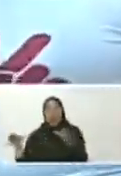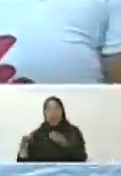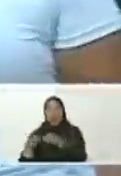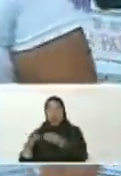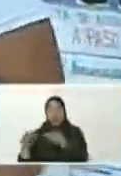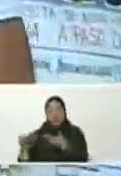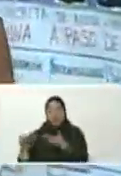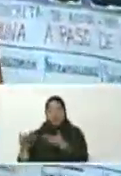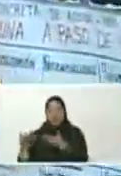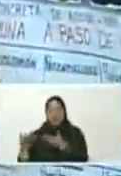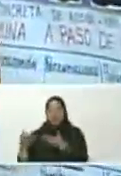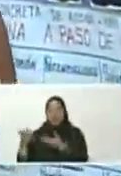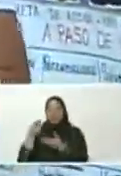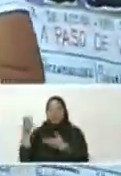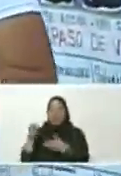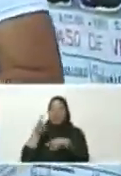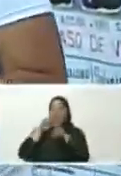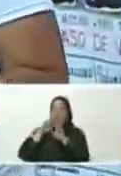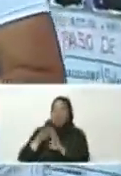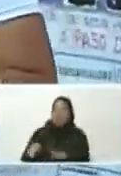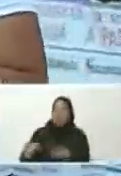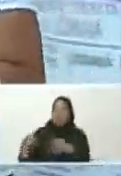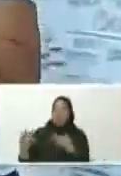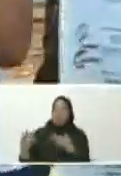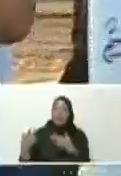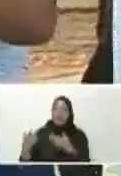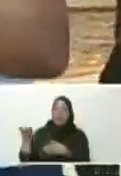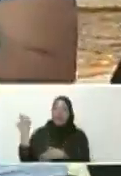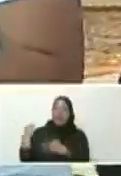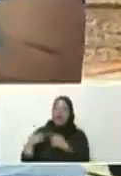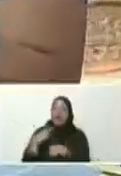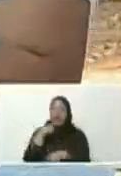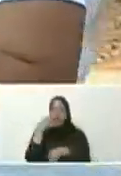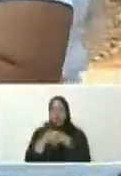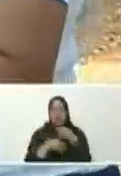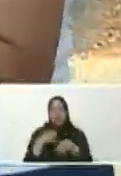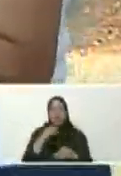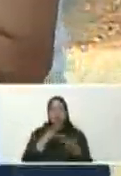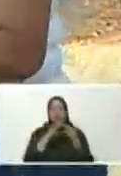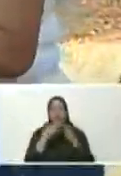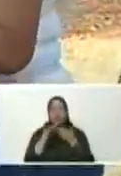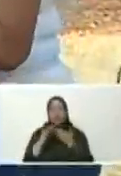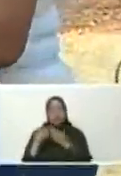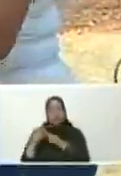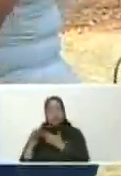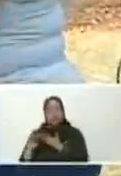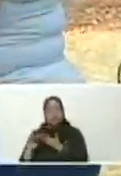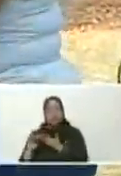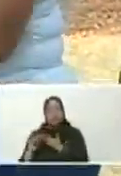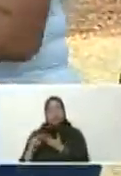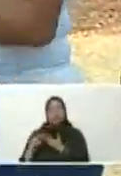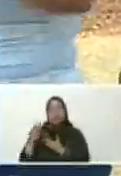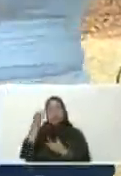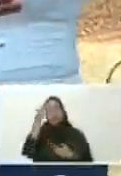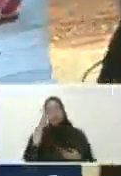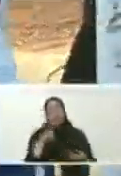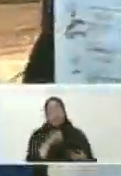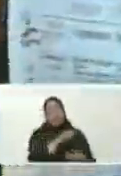llevando respuestas inmediatas, como se lo dije anteriormente, señor presidente. Nuestra comuna está bendecida